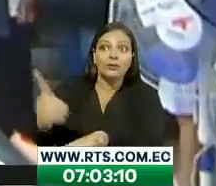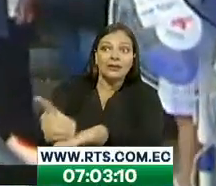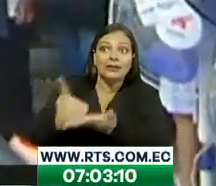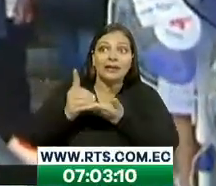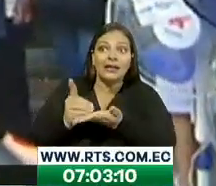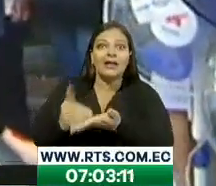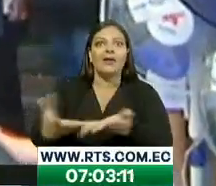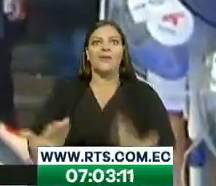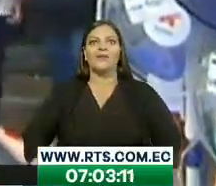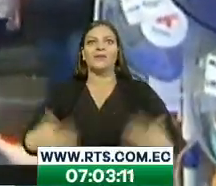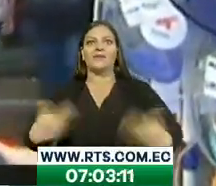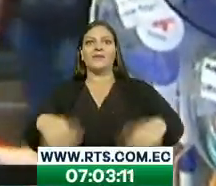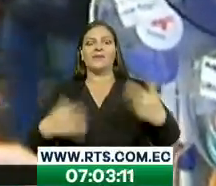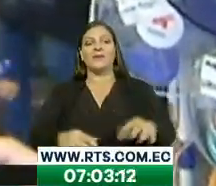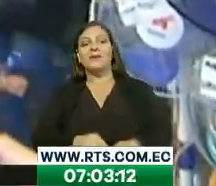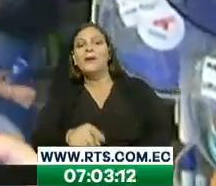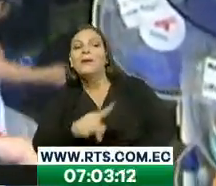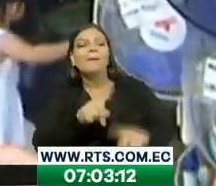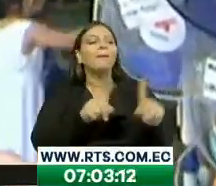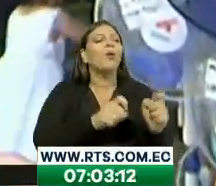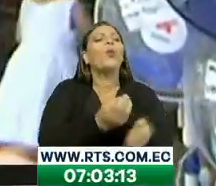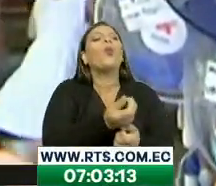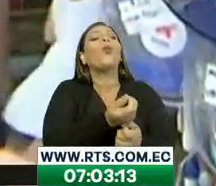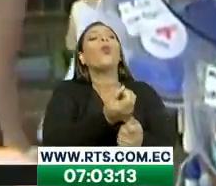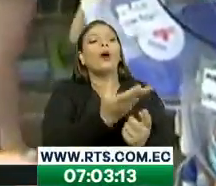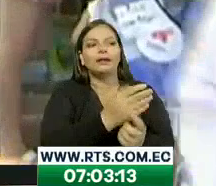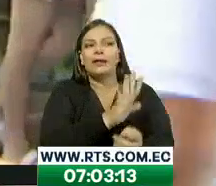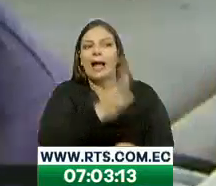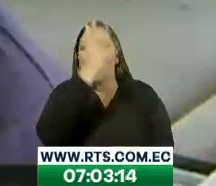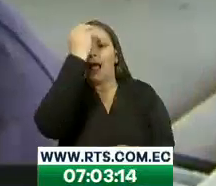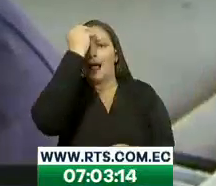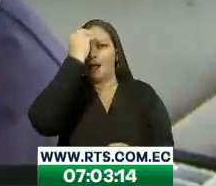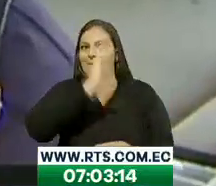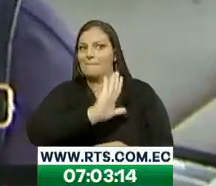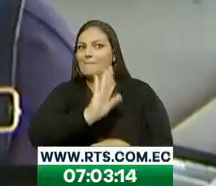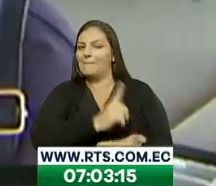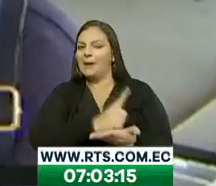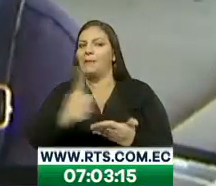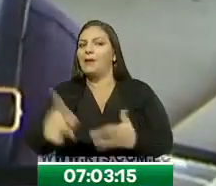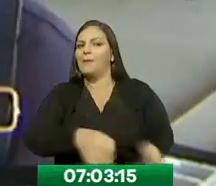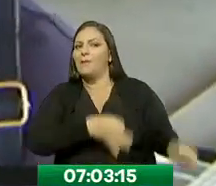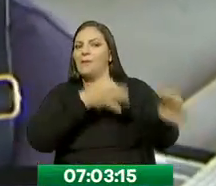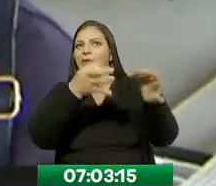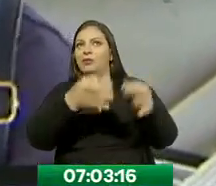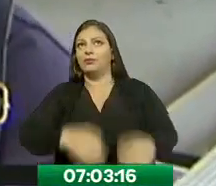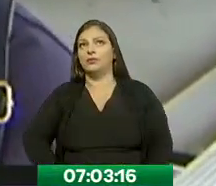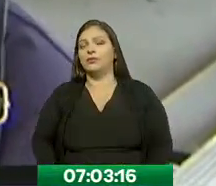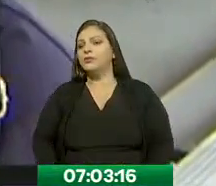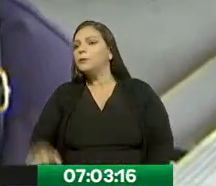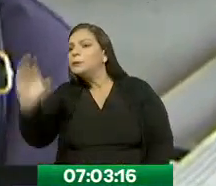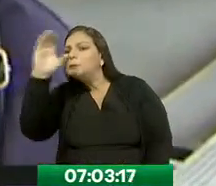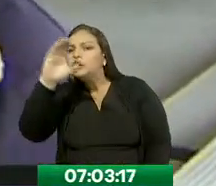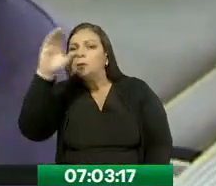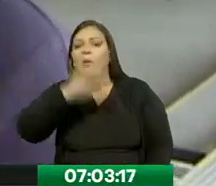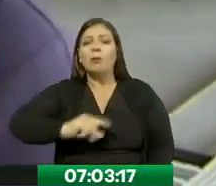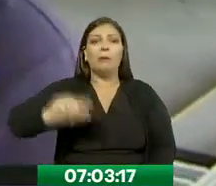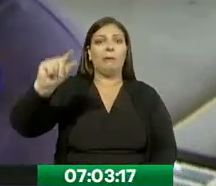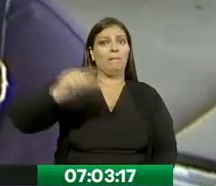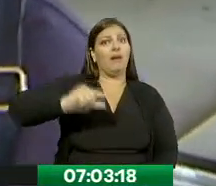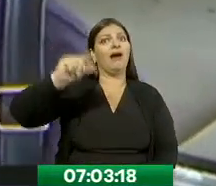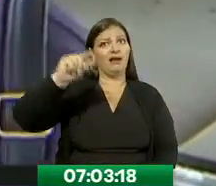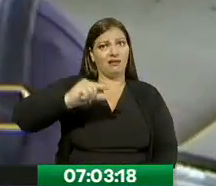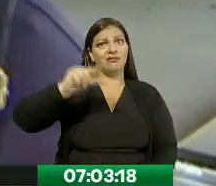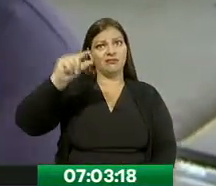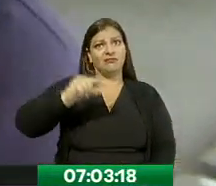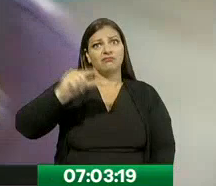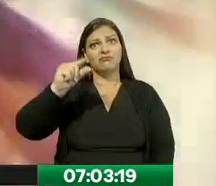dónde me conviene más. O sea que la próxima semana vengo de una y compro. Hay que buscar la economía y hay que buscar y buscar porque sí hay lugares donde